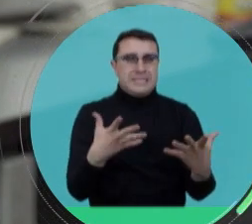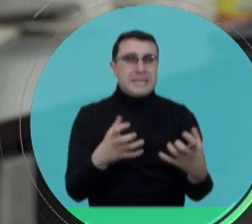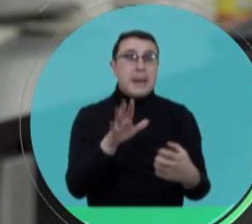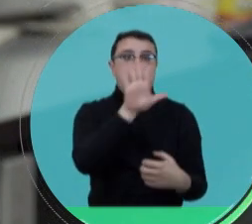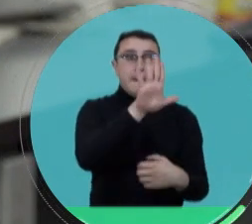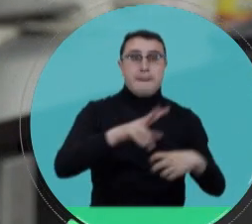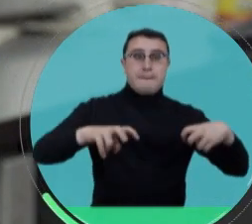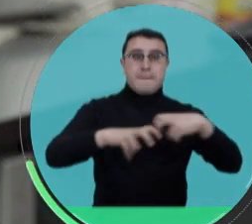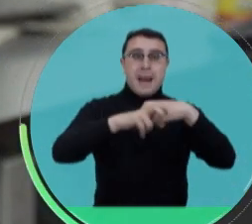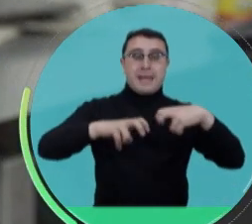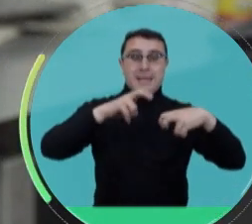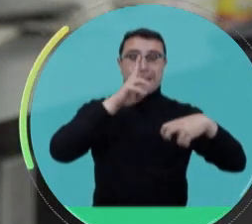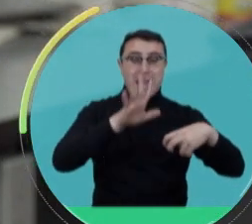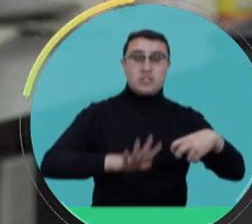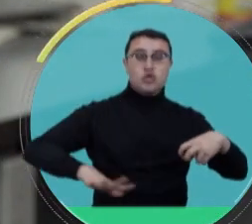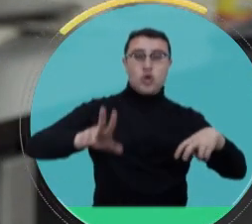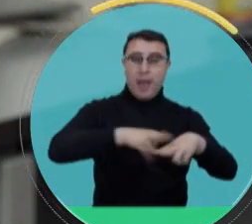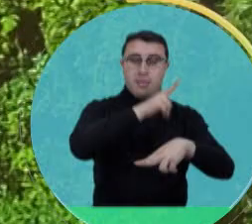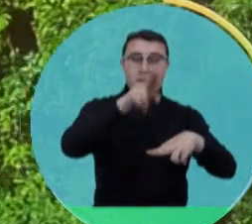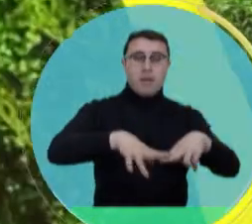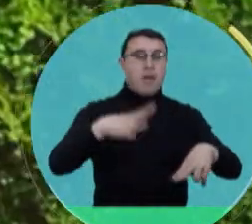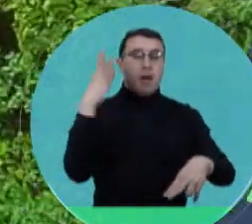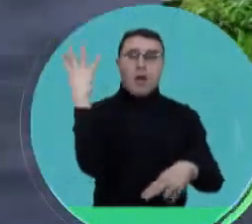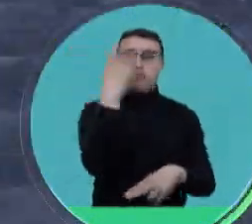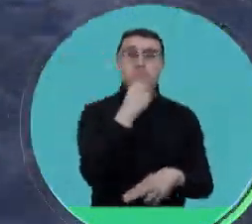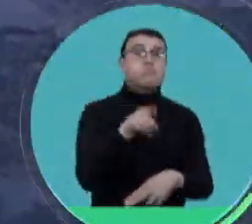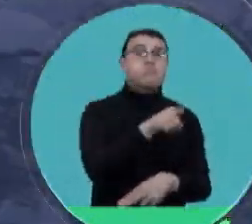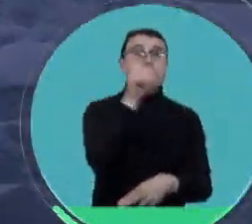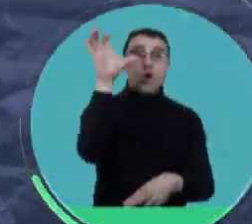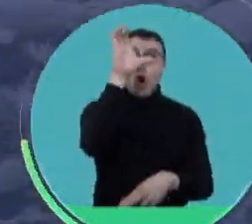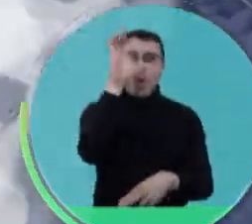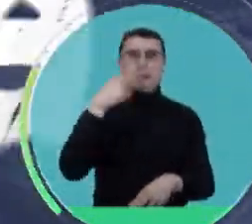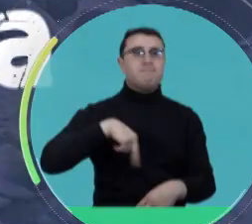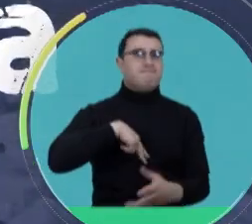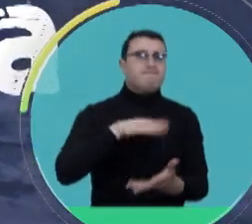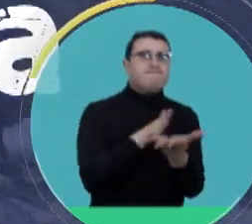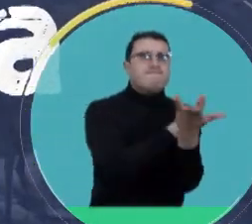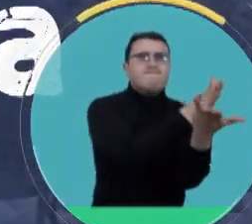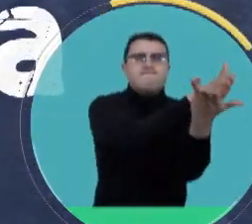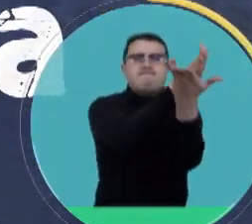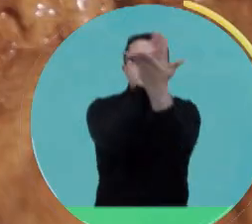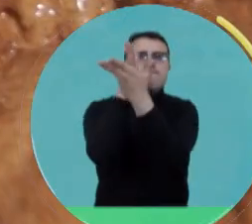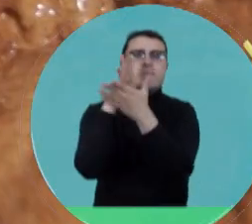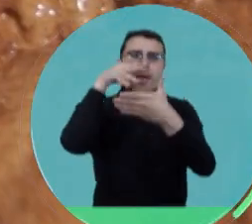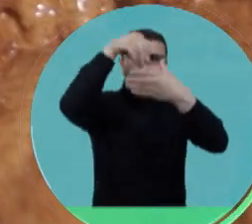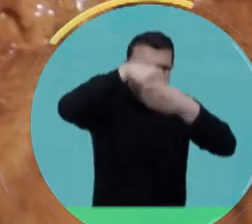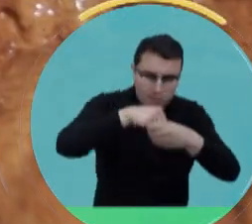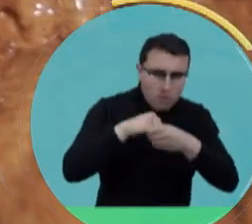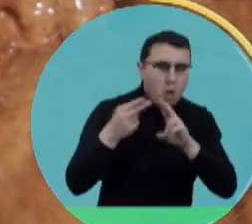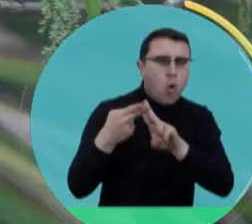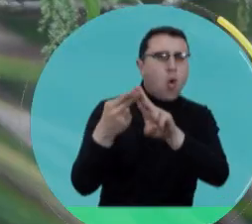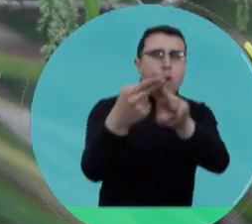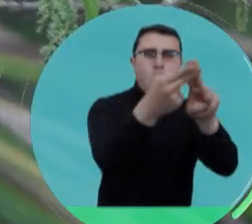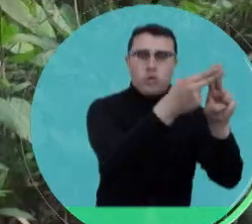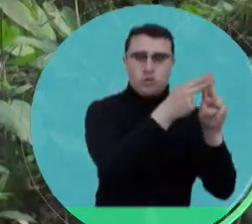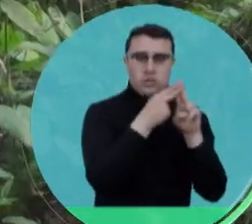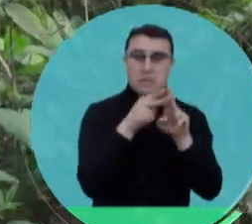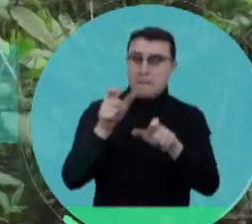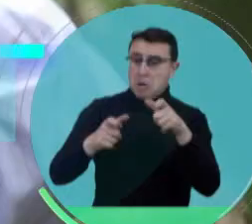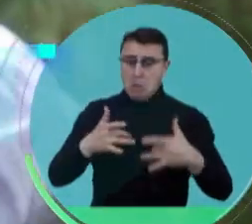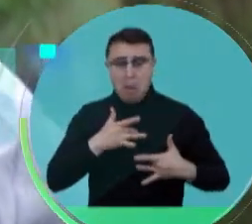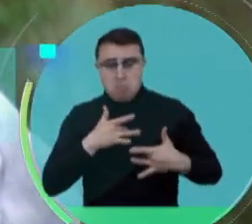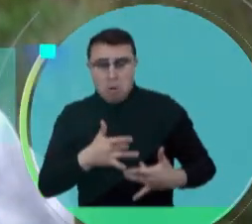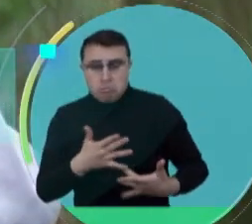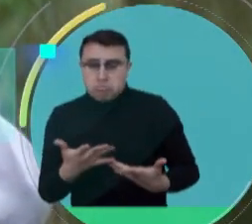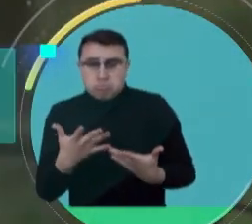docu reality donde vamos a estar en siete de los parques nacionales naturales de Colombia e conociéndolos desde adentro